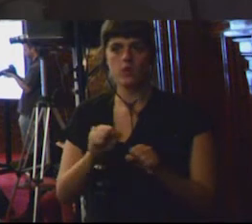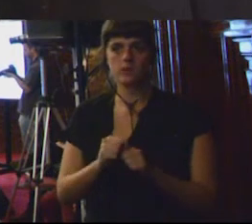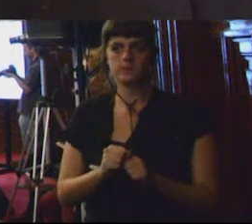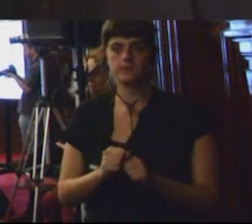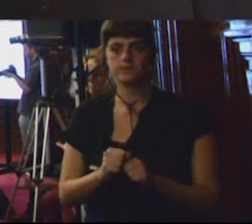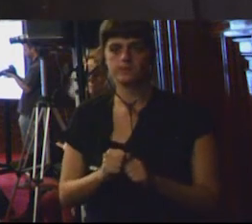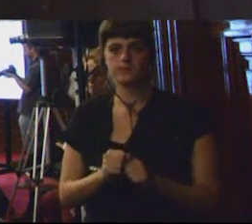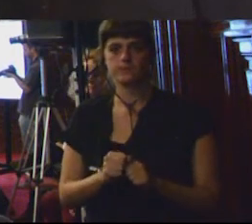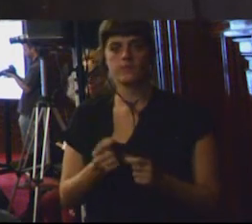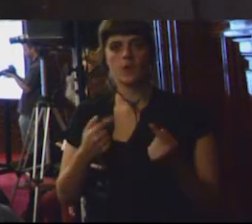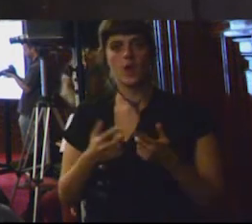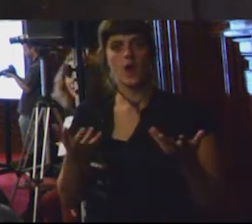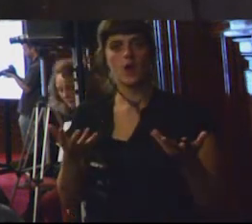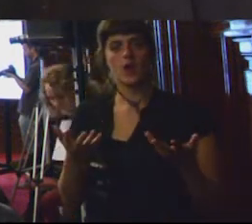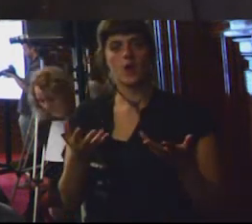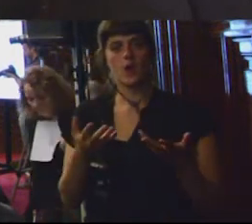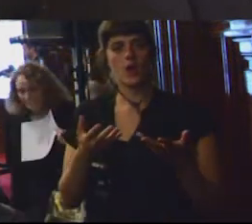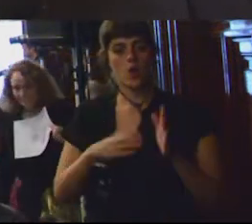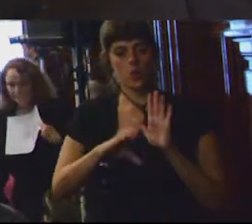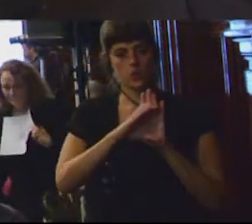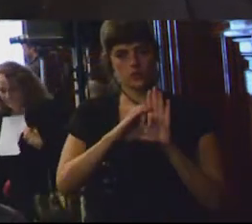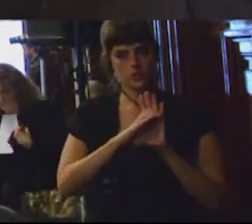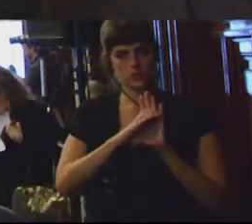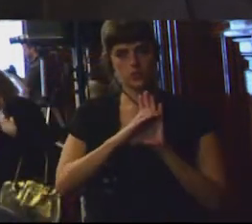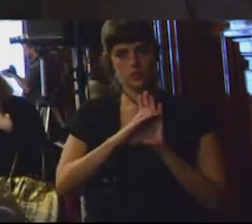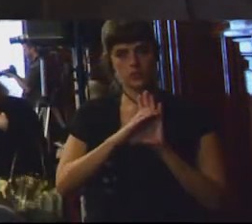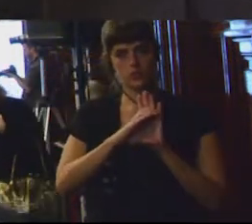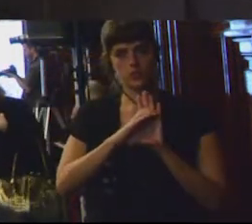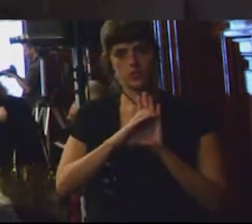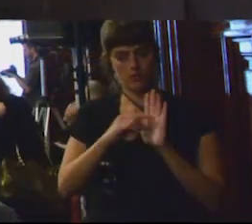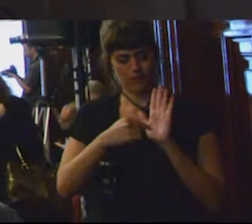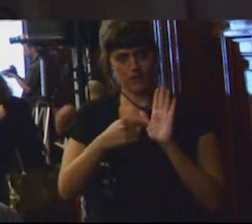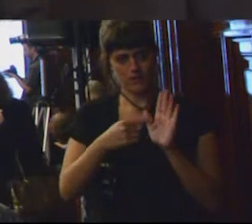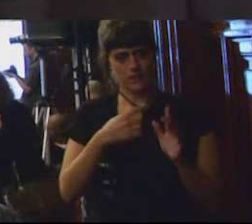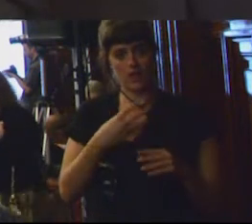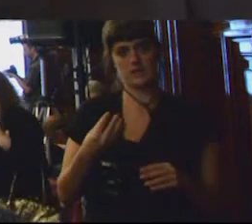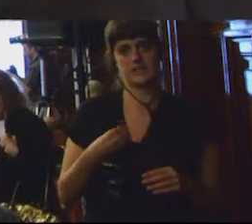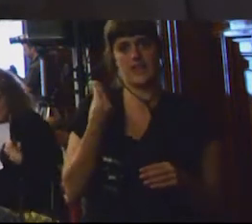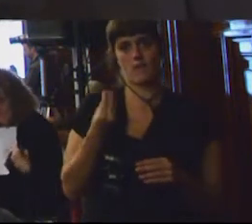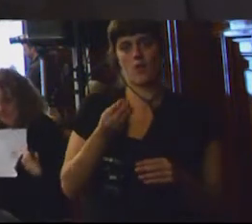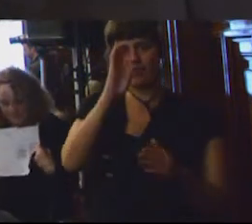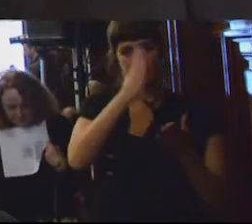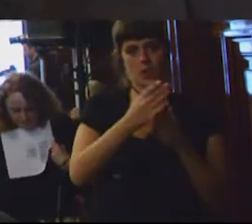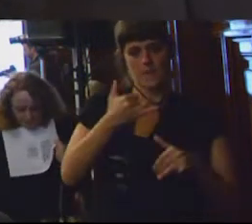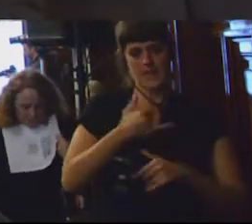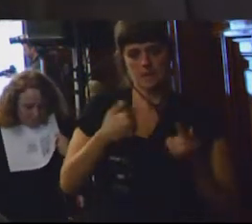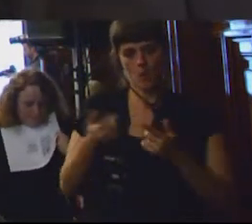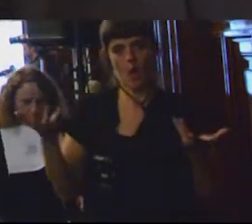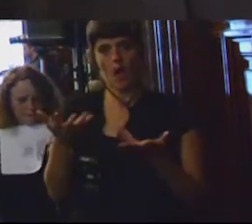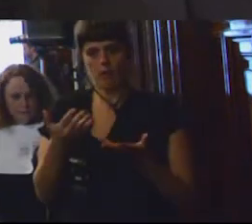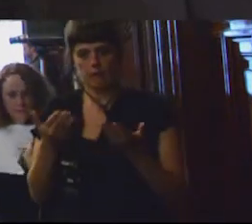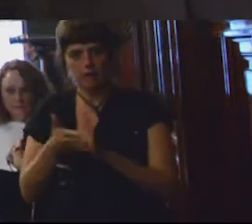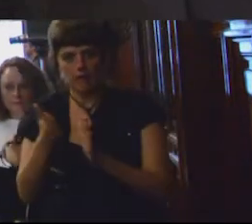que la Constitución sobrevivió inclusive a la dictadura militar. Abiertamente se habla que la extinción de los